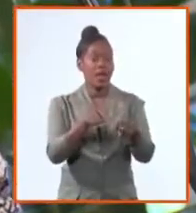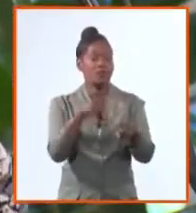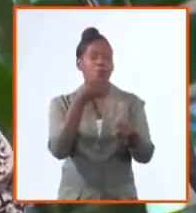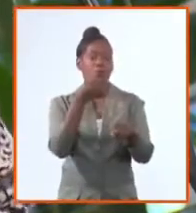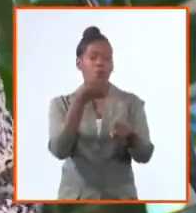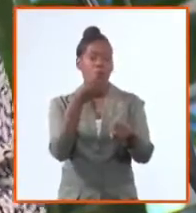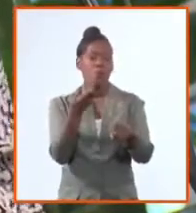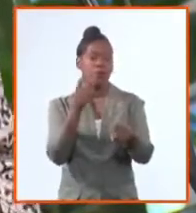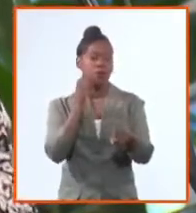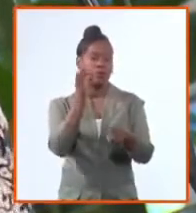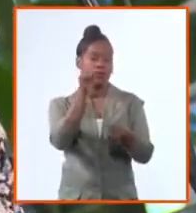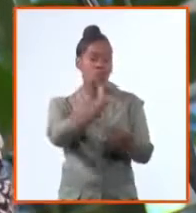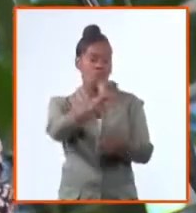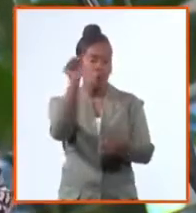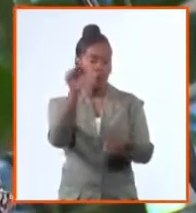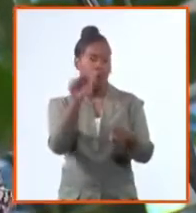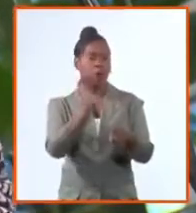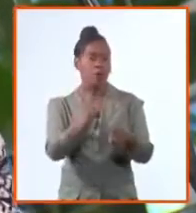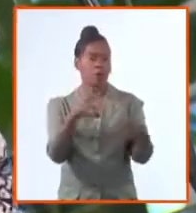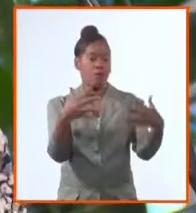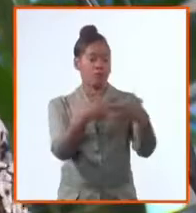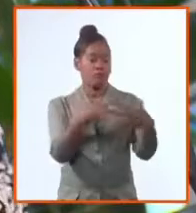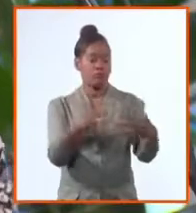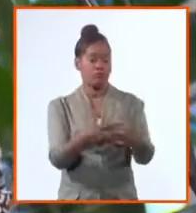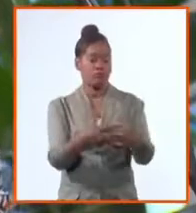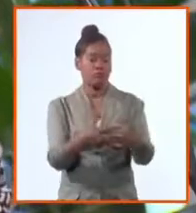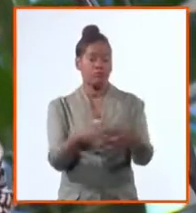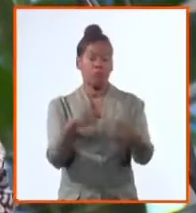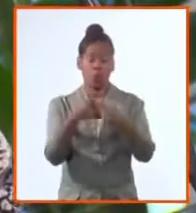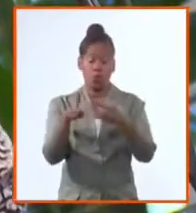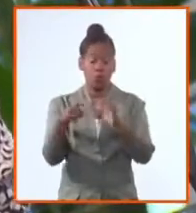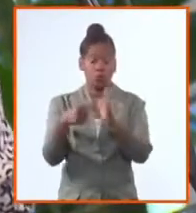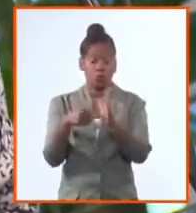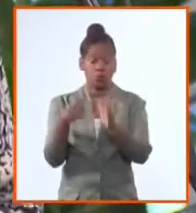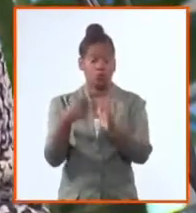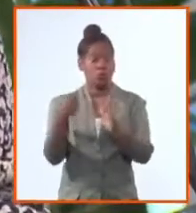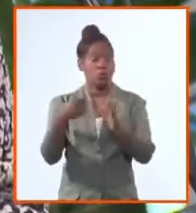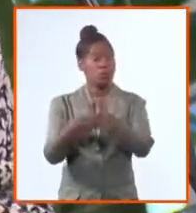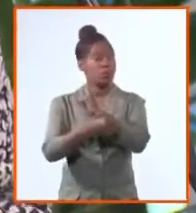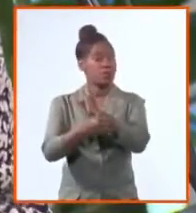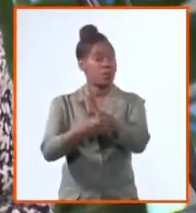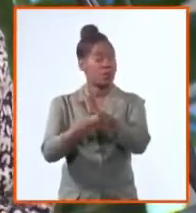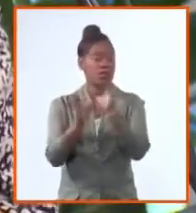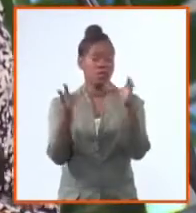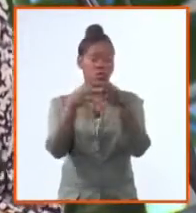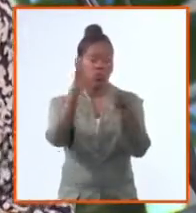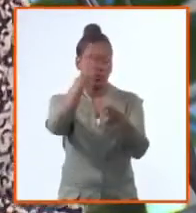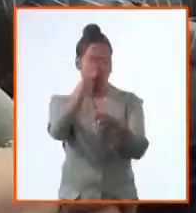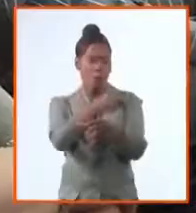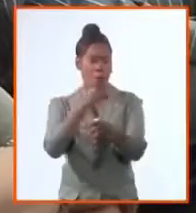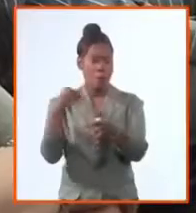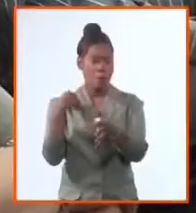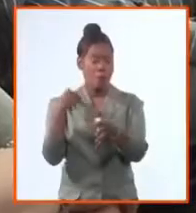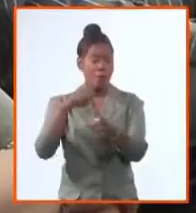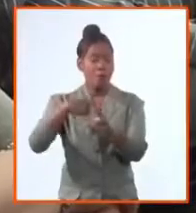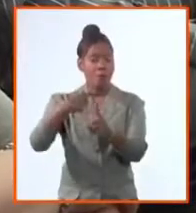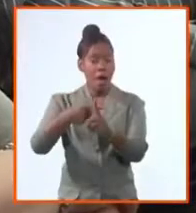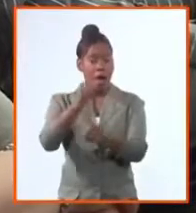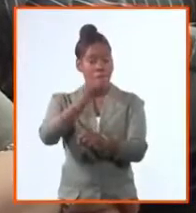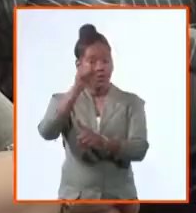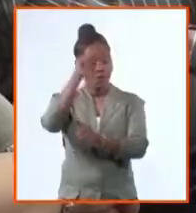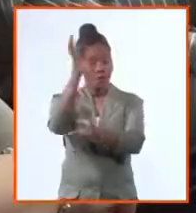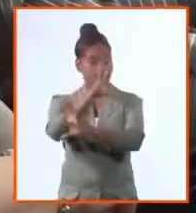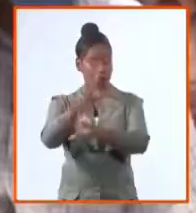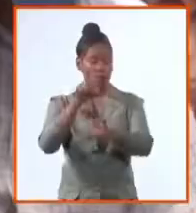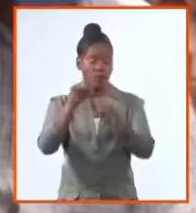grande, reforzando los servicios de salud y reforzando también la ciencia, las investigaciones científicas y los